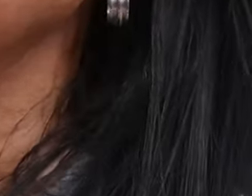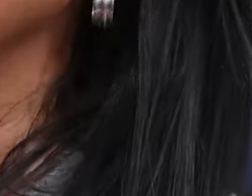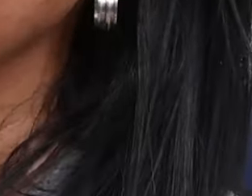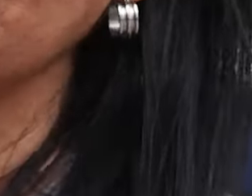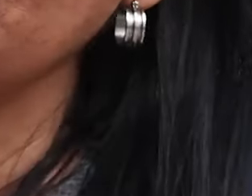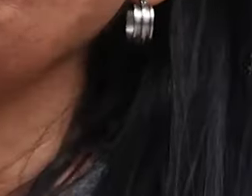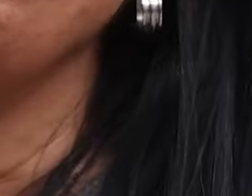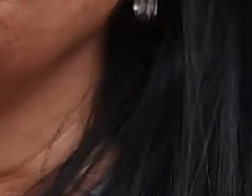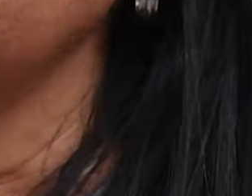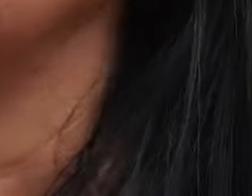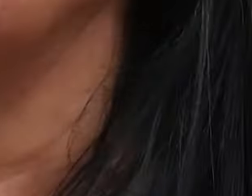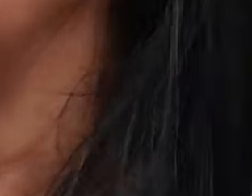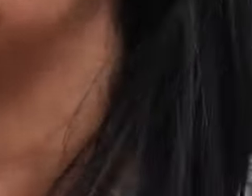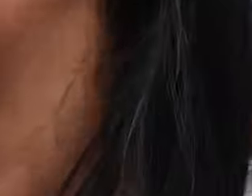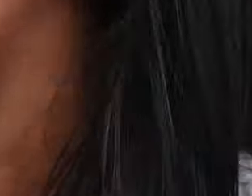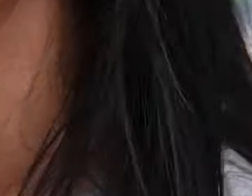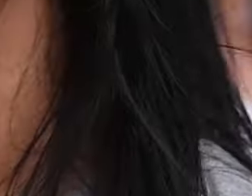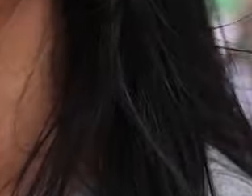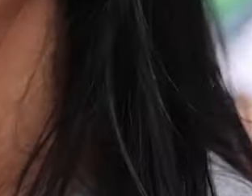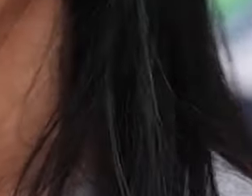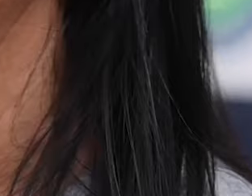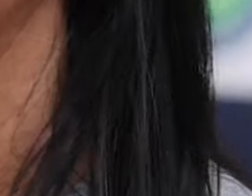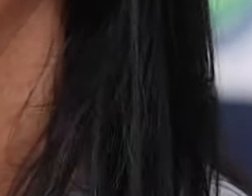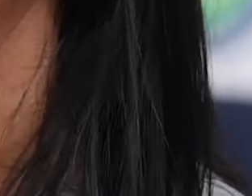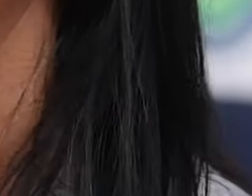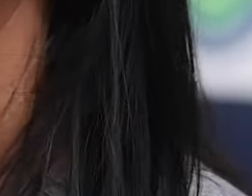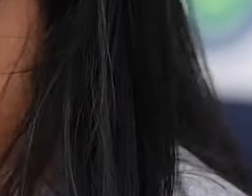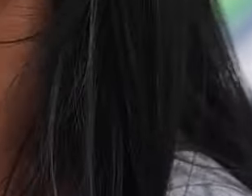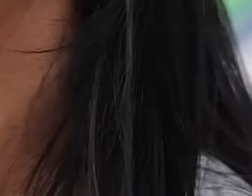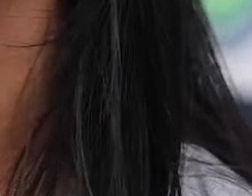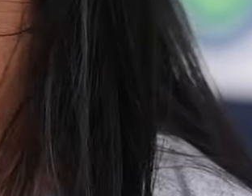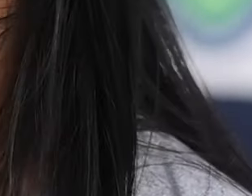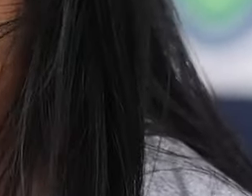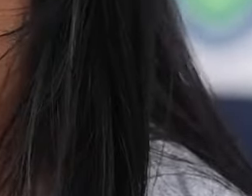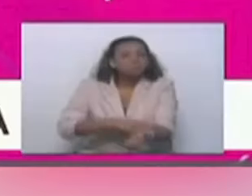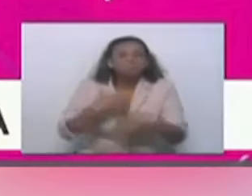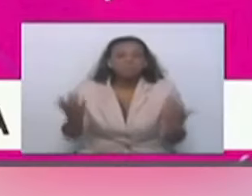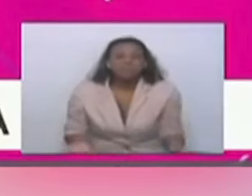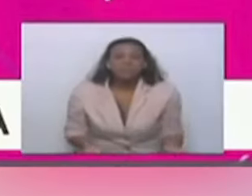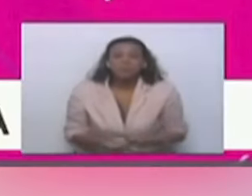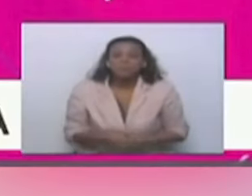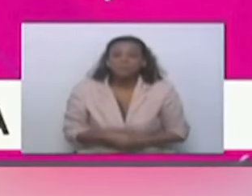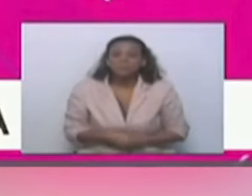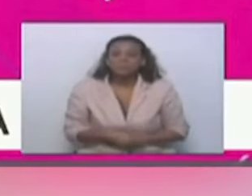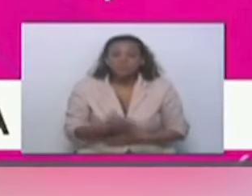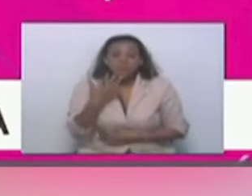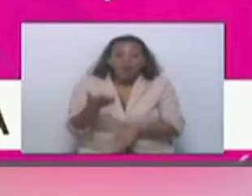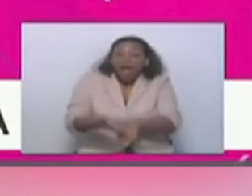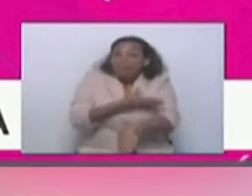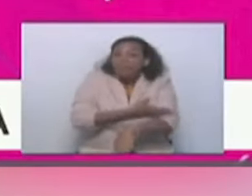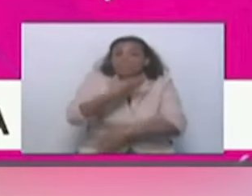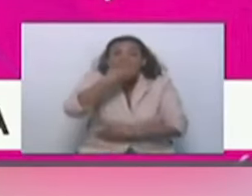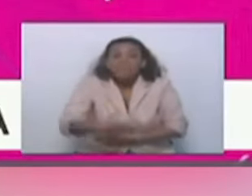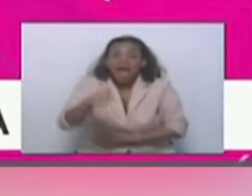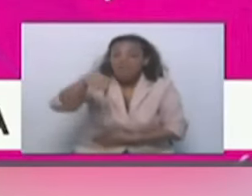gusta hacer sus hallaquitas, sus bollitos, su broma, pero para los niños, para ellos. Ya. Nosotros adelantamos las